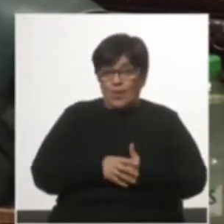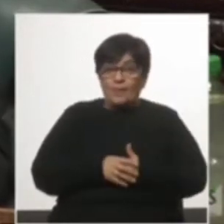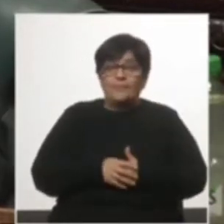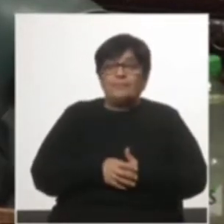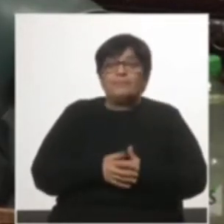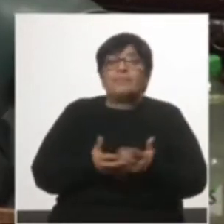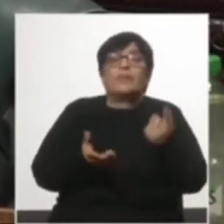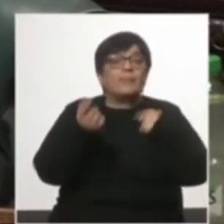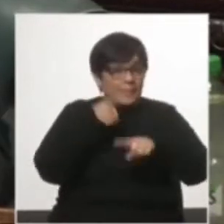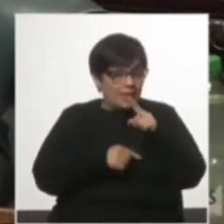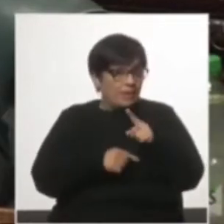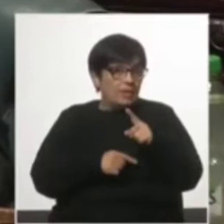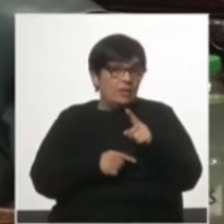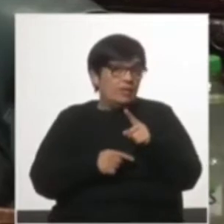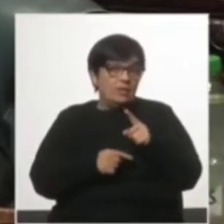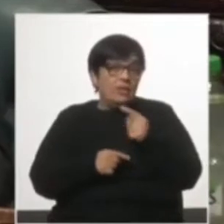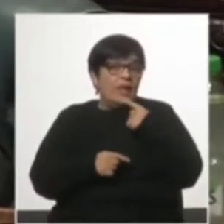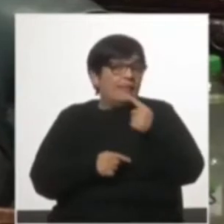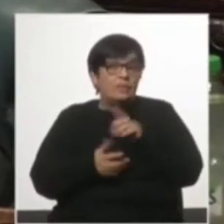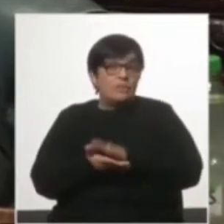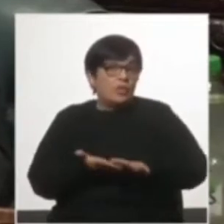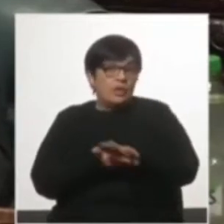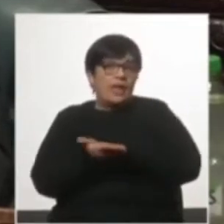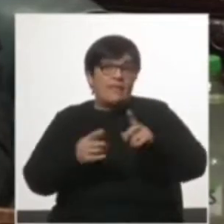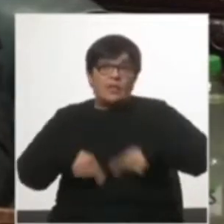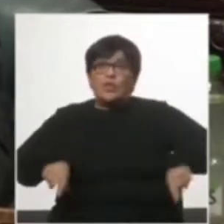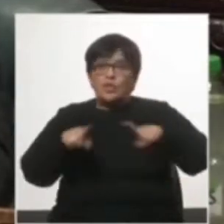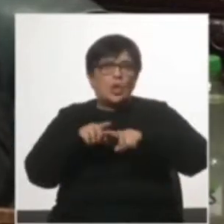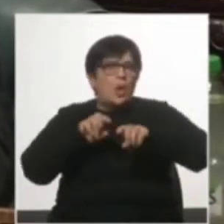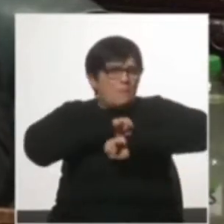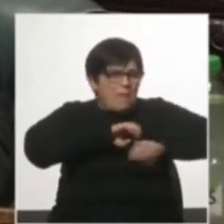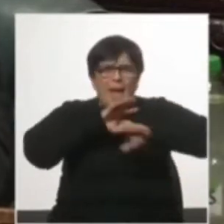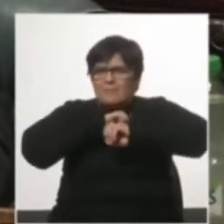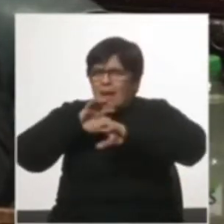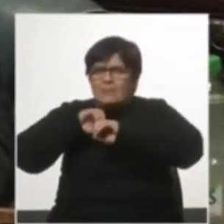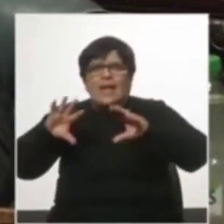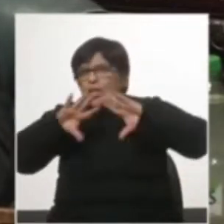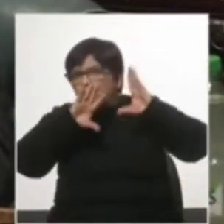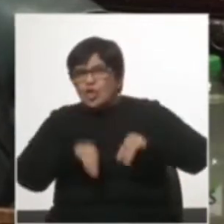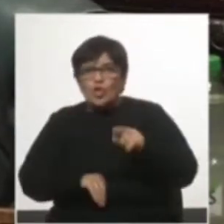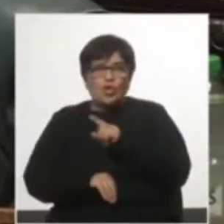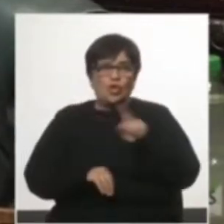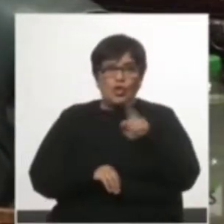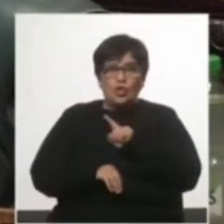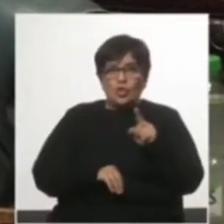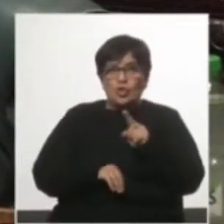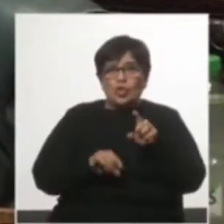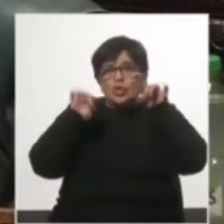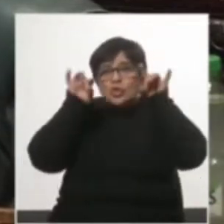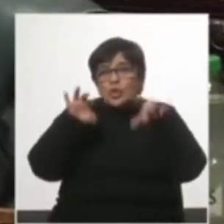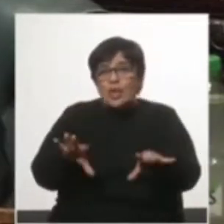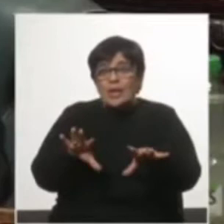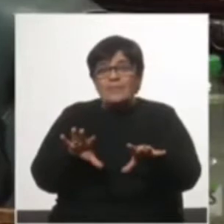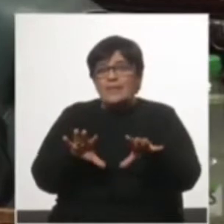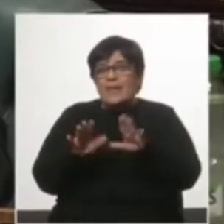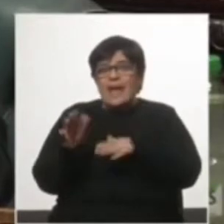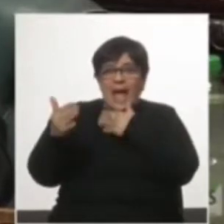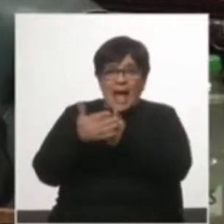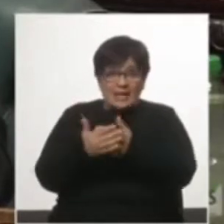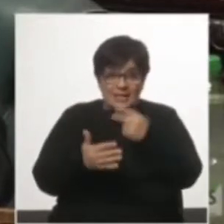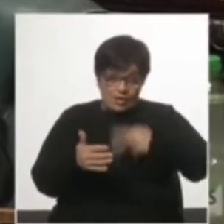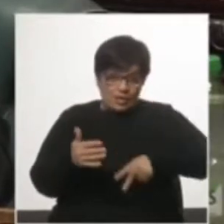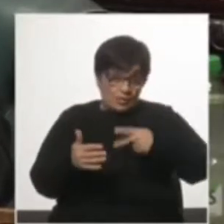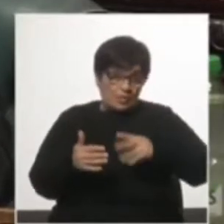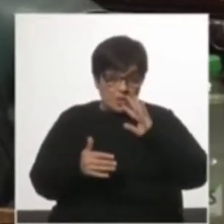Ahora, también nadie está diciendo que acá todo ha sido desastroso. Reitero, en el tramo hasta noviembre lo